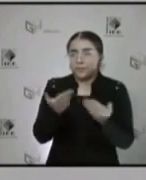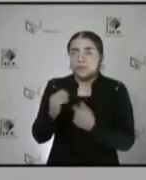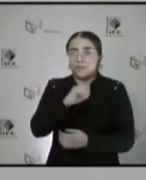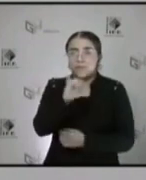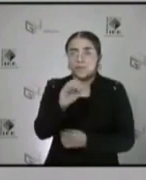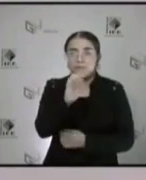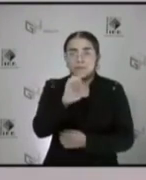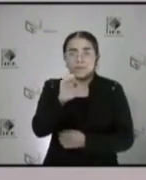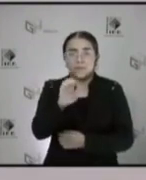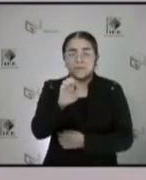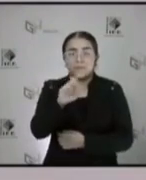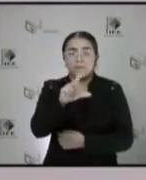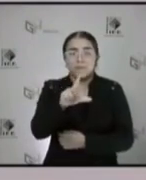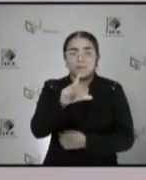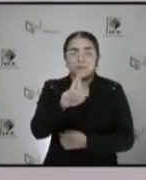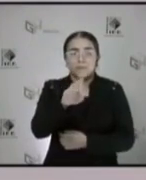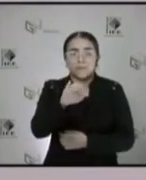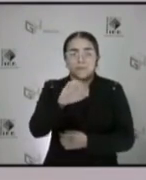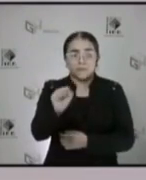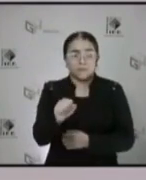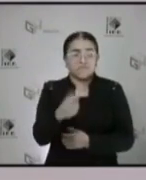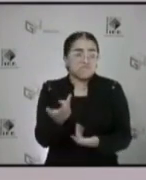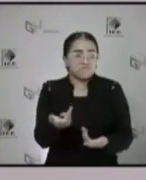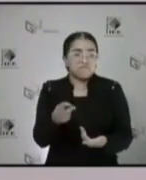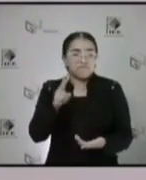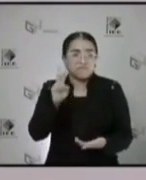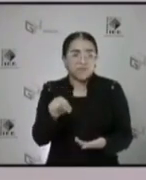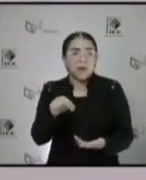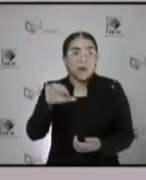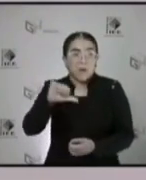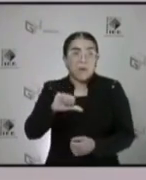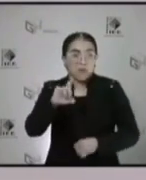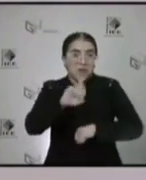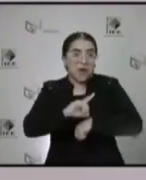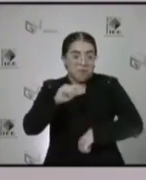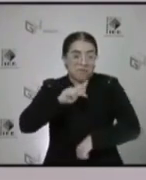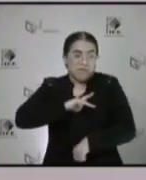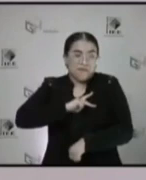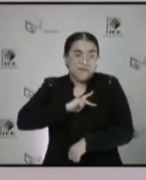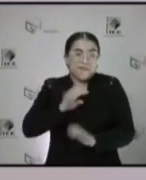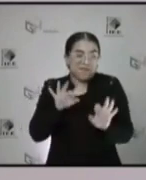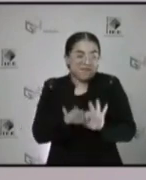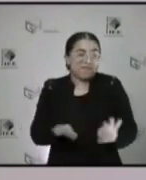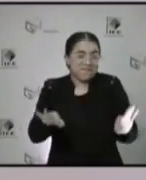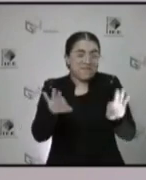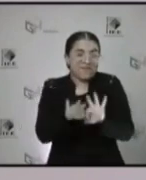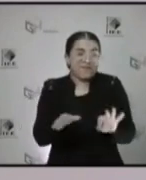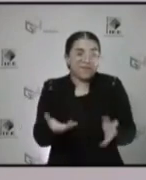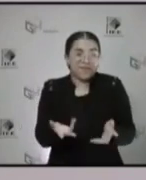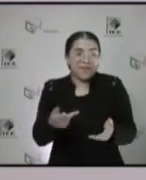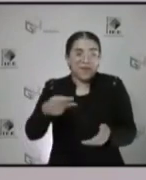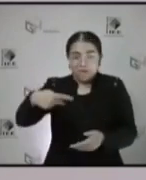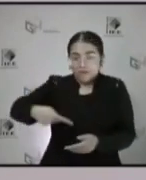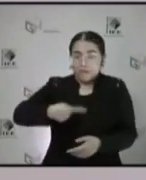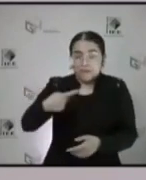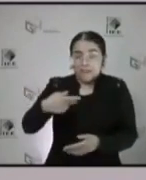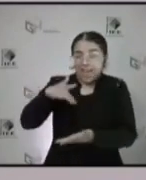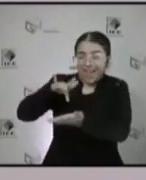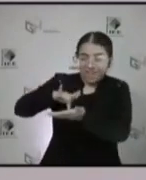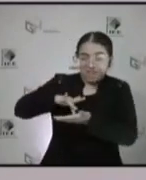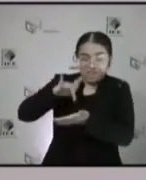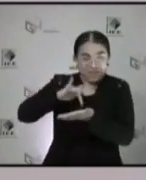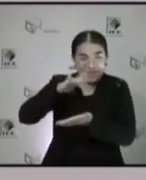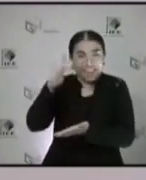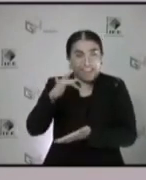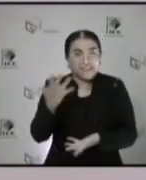gracias. No cabe duda que este es mi día. La pregunta me favorece. Y